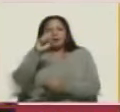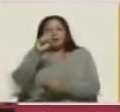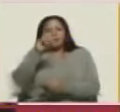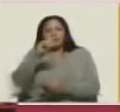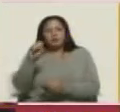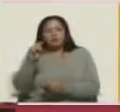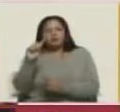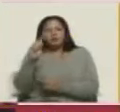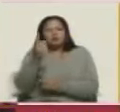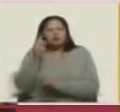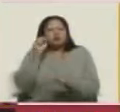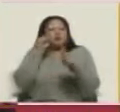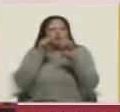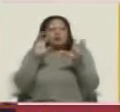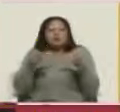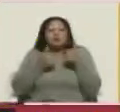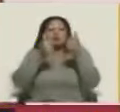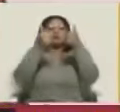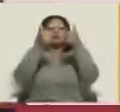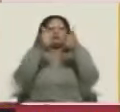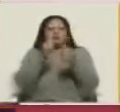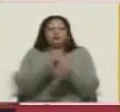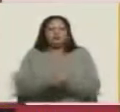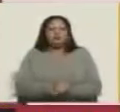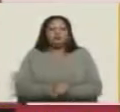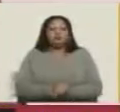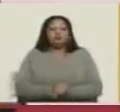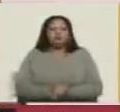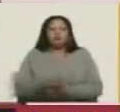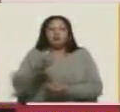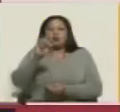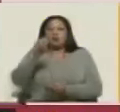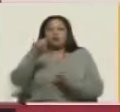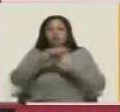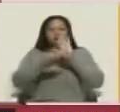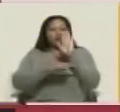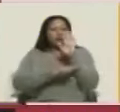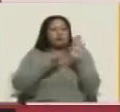su único punto de salvación. Barbados se cumplió.